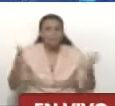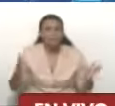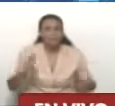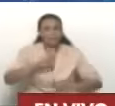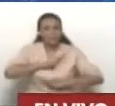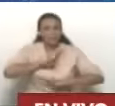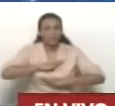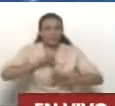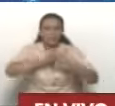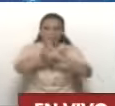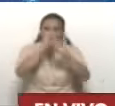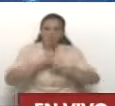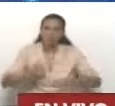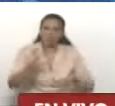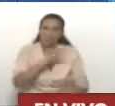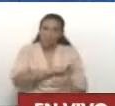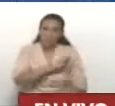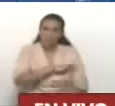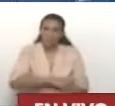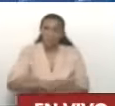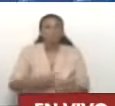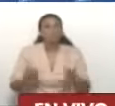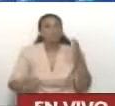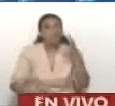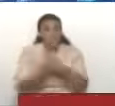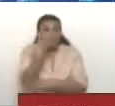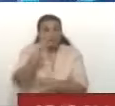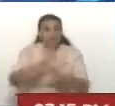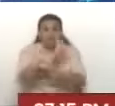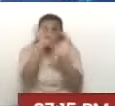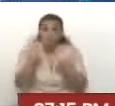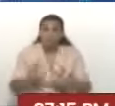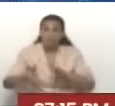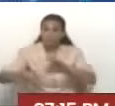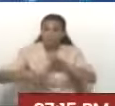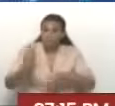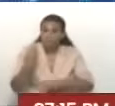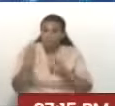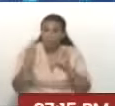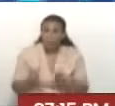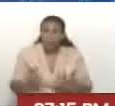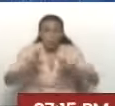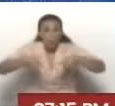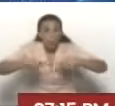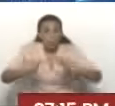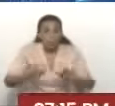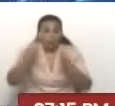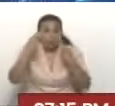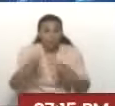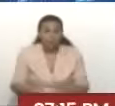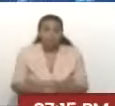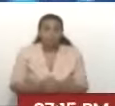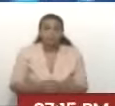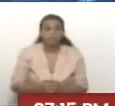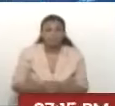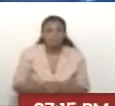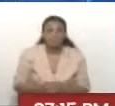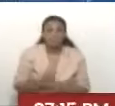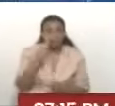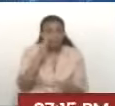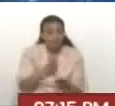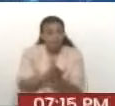de felicidad social, construyendo un método, un nuevo método para una nueva época. Y ahí